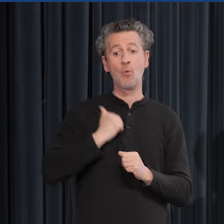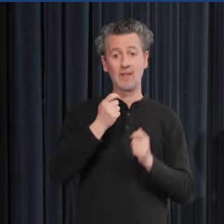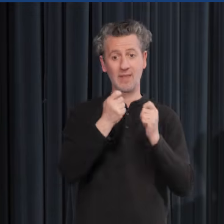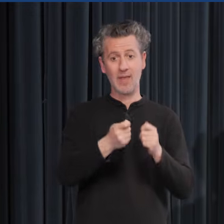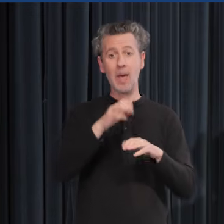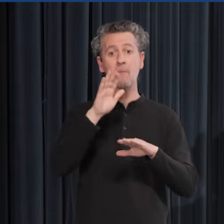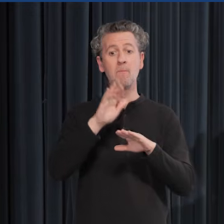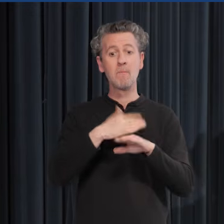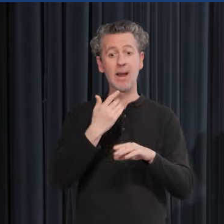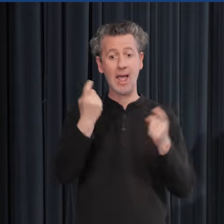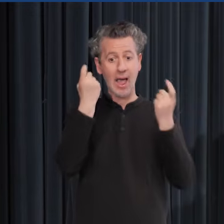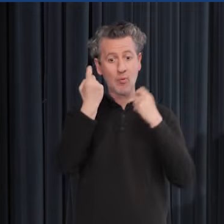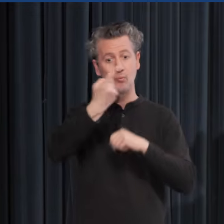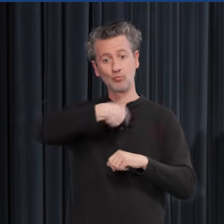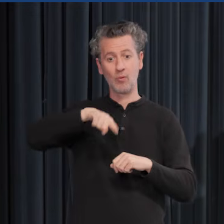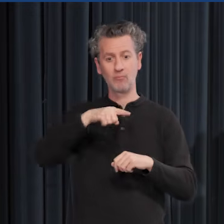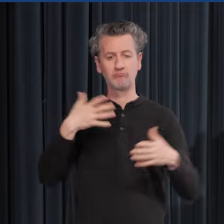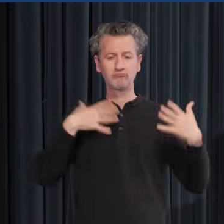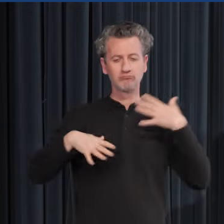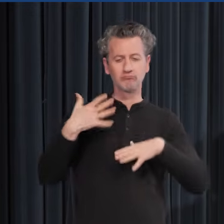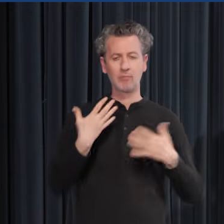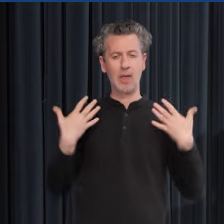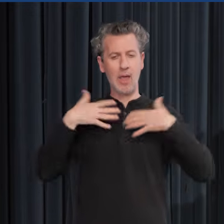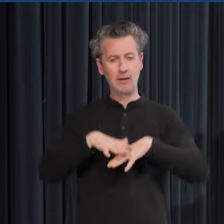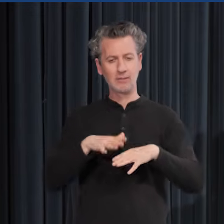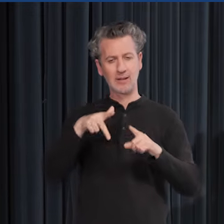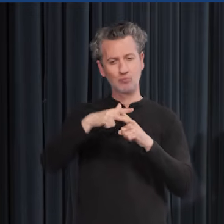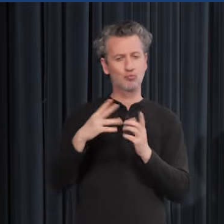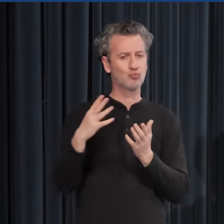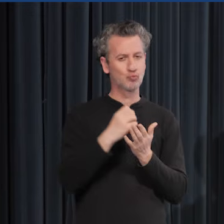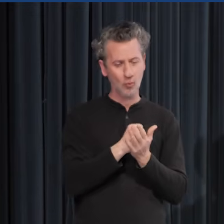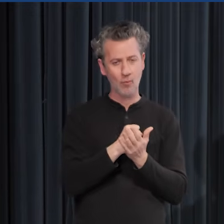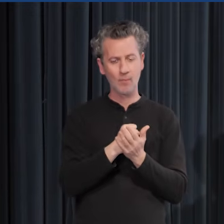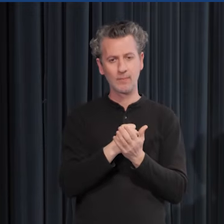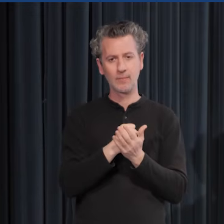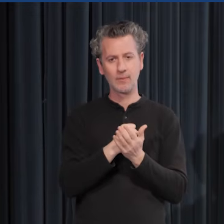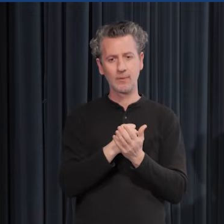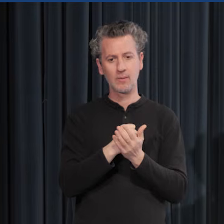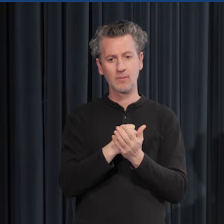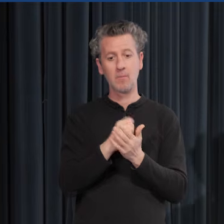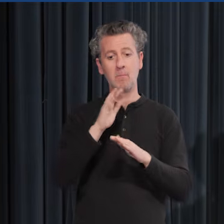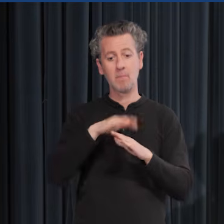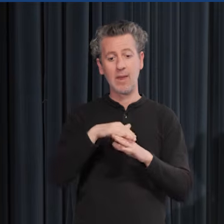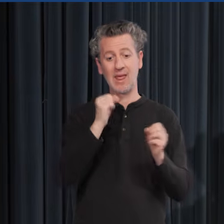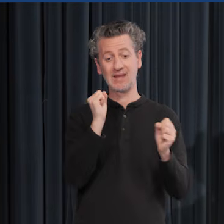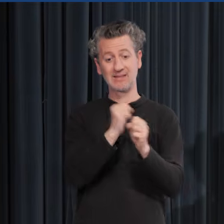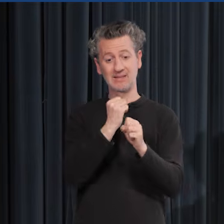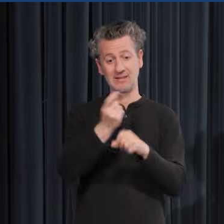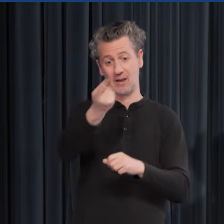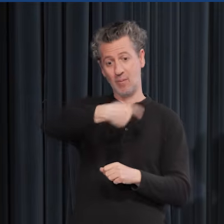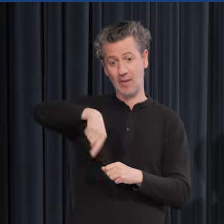alumnos pues adquieran todas esas herramientas para poder transmitir a esos trabajadores, a